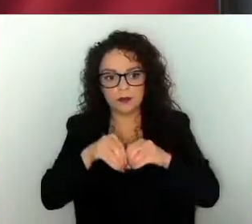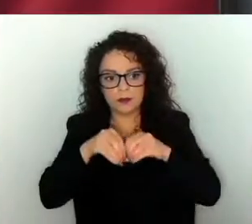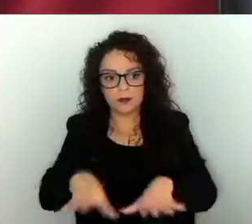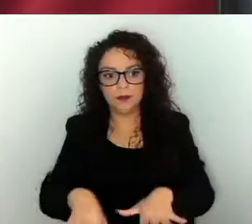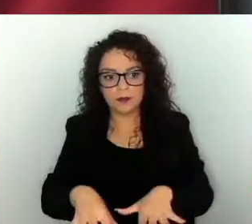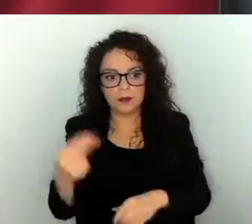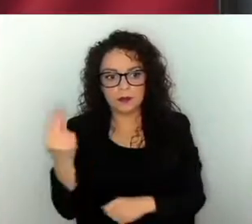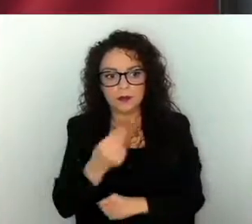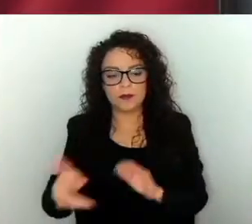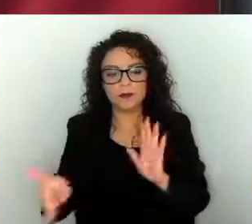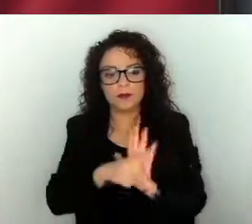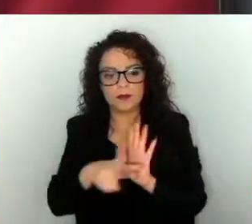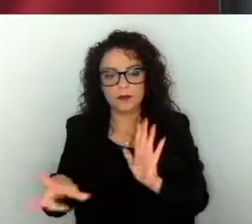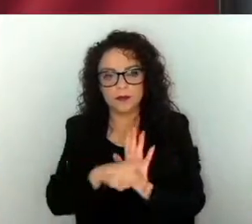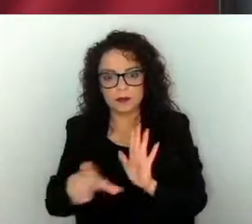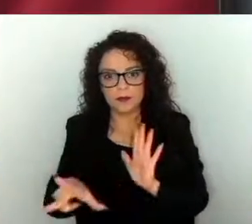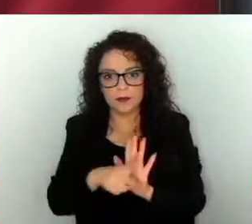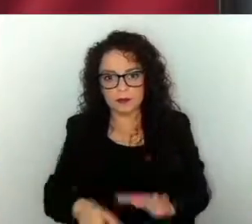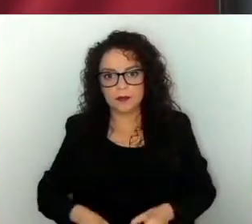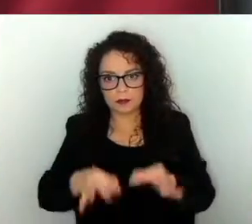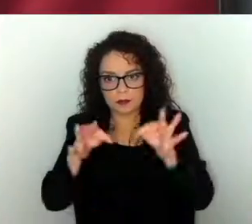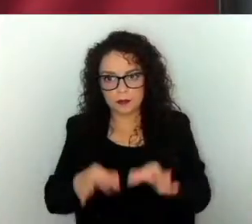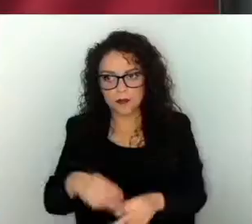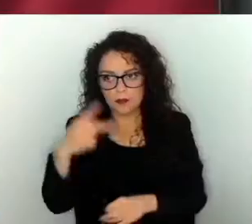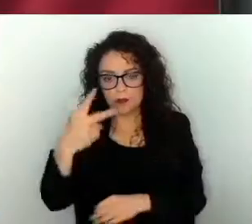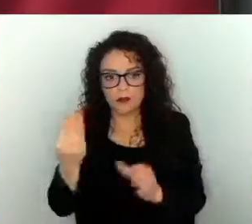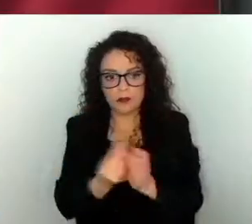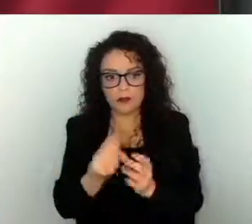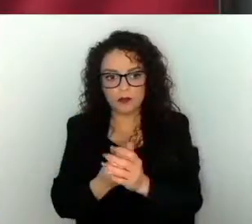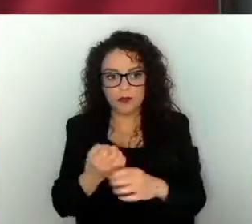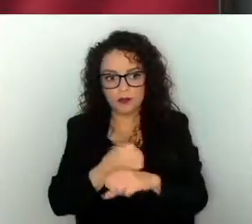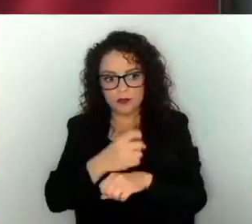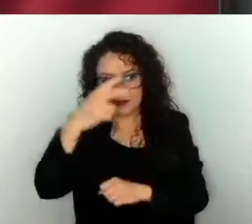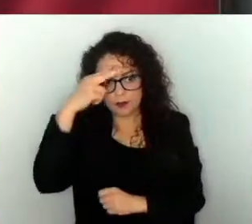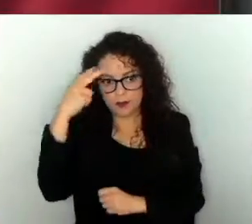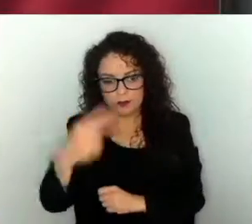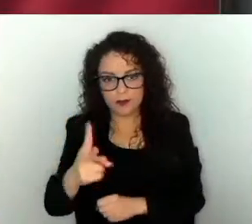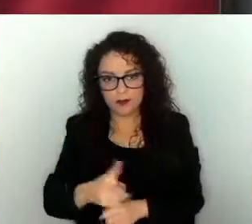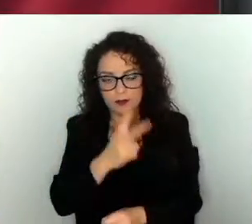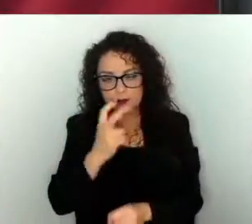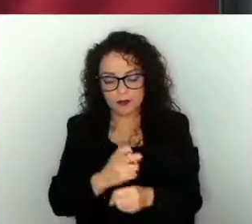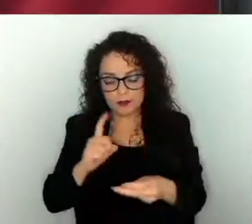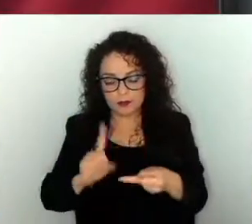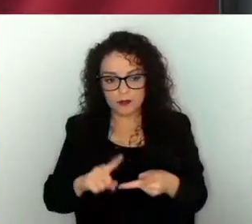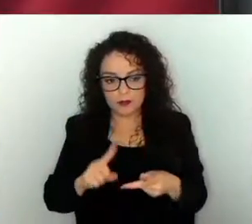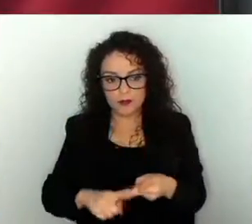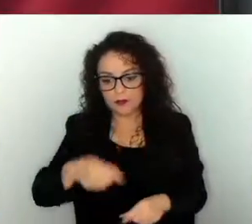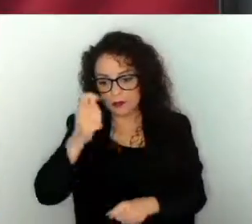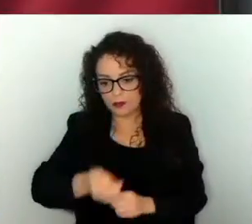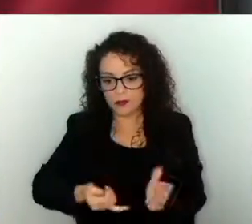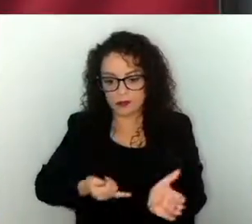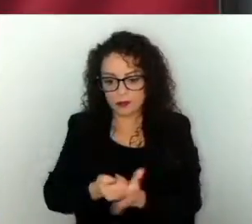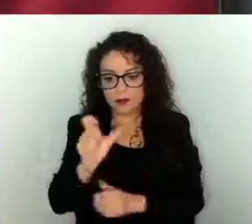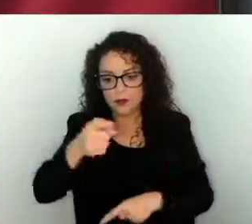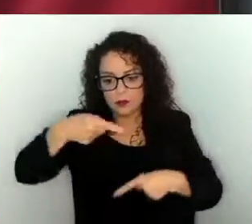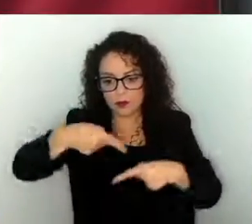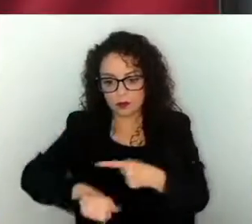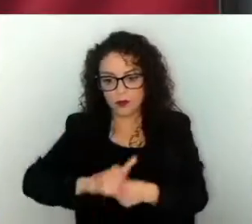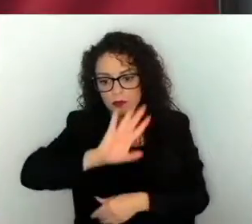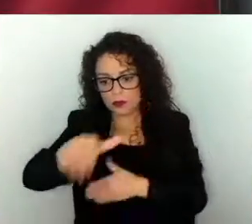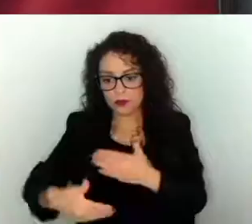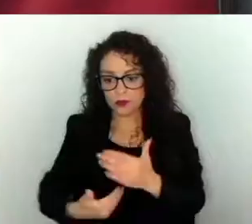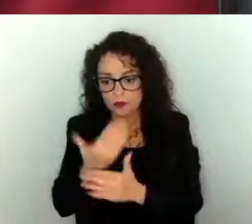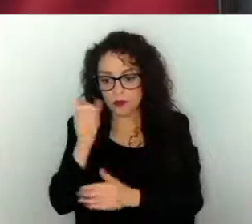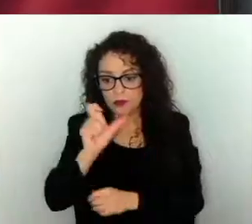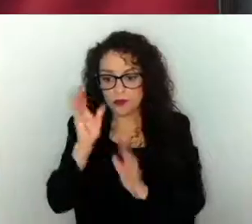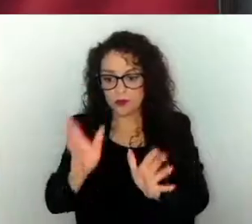en el periódico oficial Gaceta de Gobierno. Segundo, el presente decreto entrará en vigor el día siguiente de su publicación